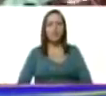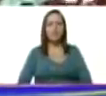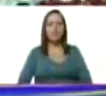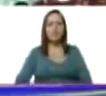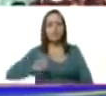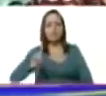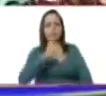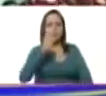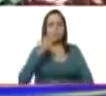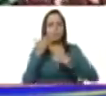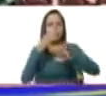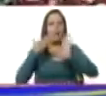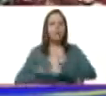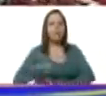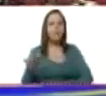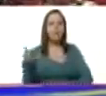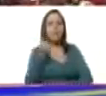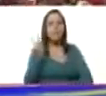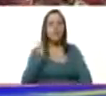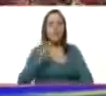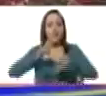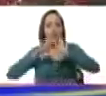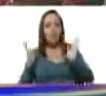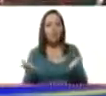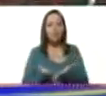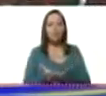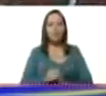Venezuela en el mundo.